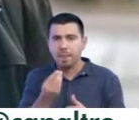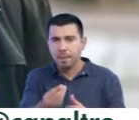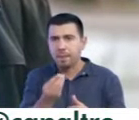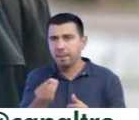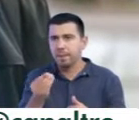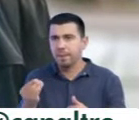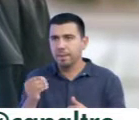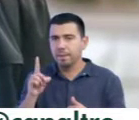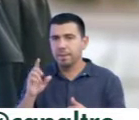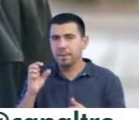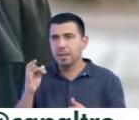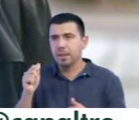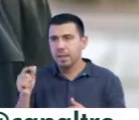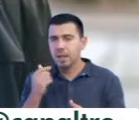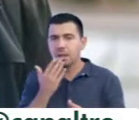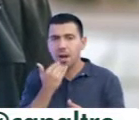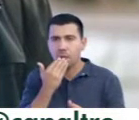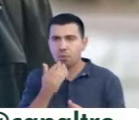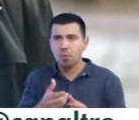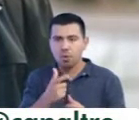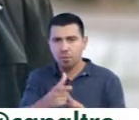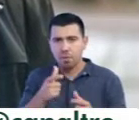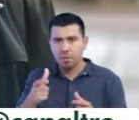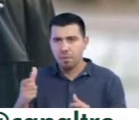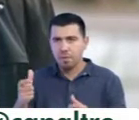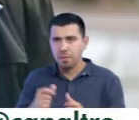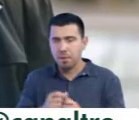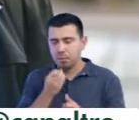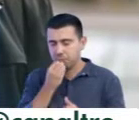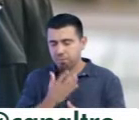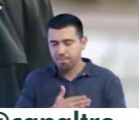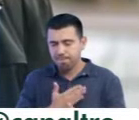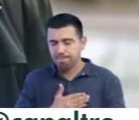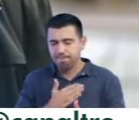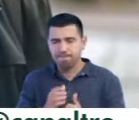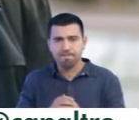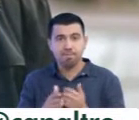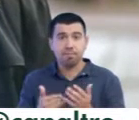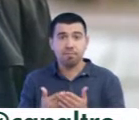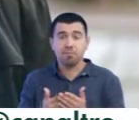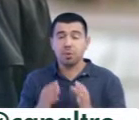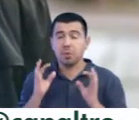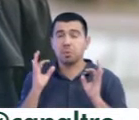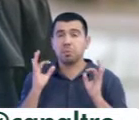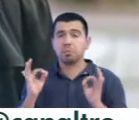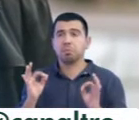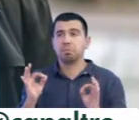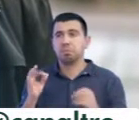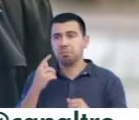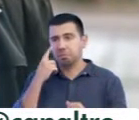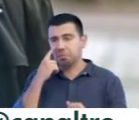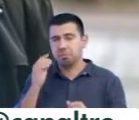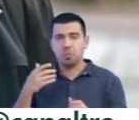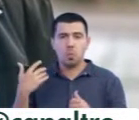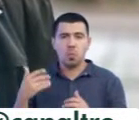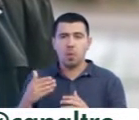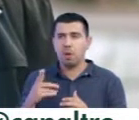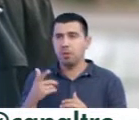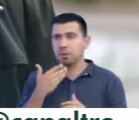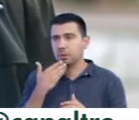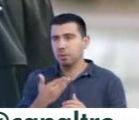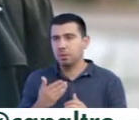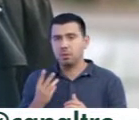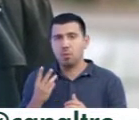las personas su almuercito, es algo que nos satisface. De verdad que estuvo muy espectacular, nos colaboró mucho el